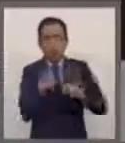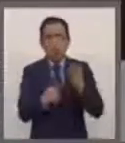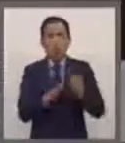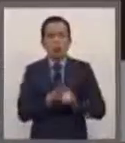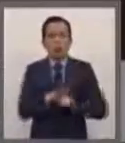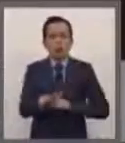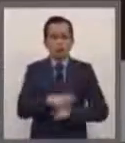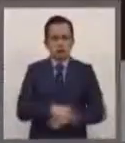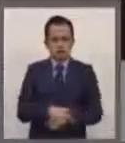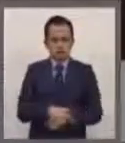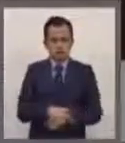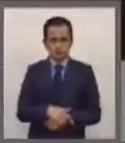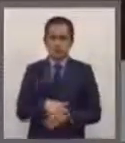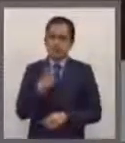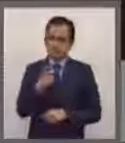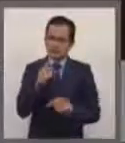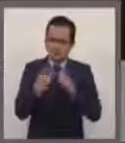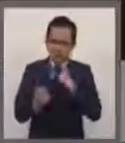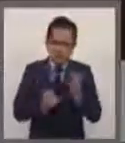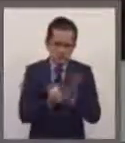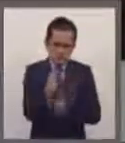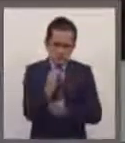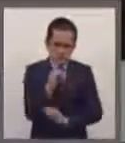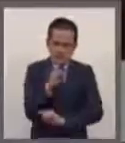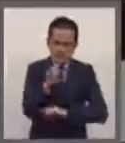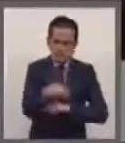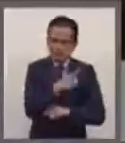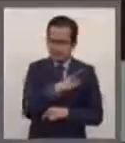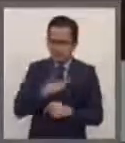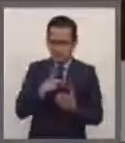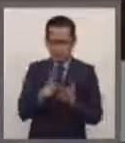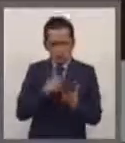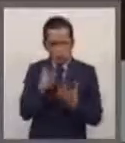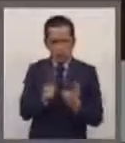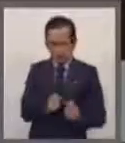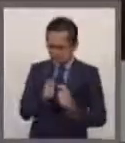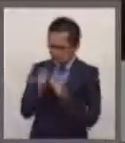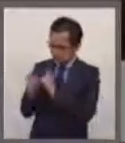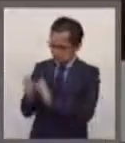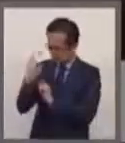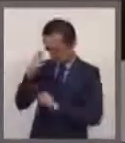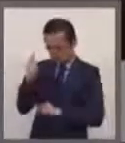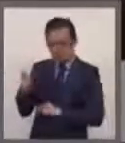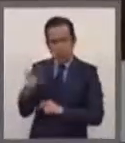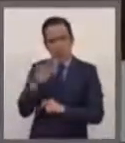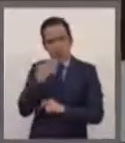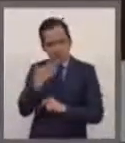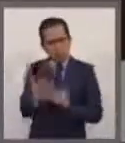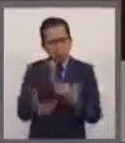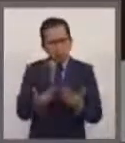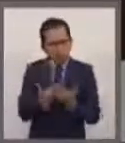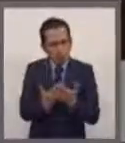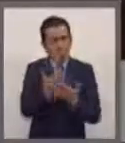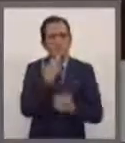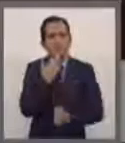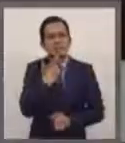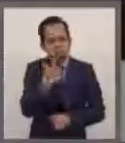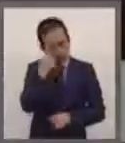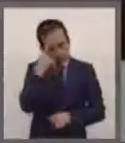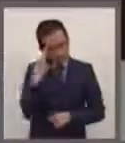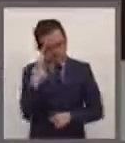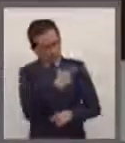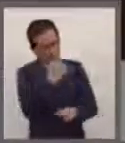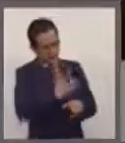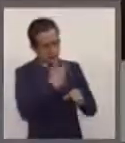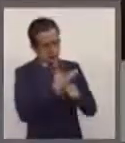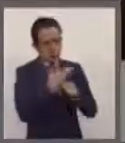importante que este dictamen se devuelva para tener una mejor propuesta y una atribución más clara para la Secretaría de Marina